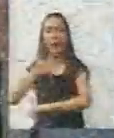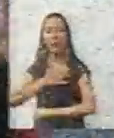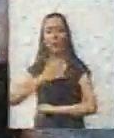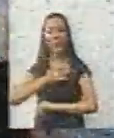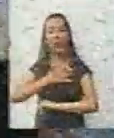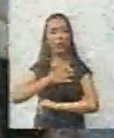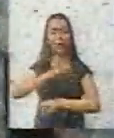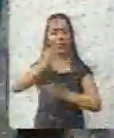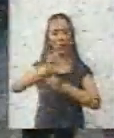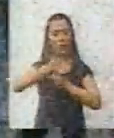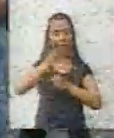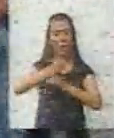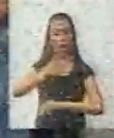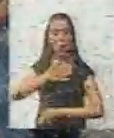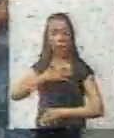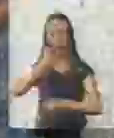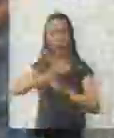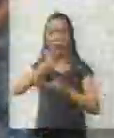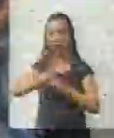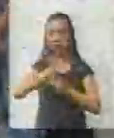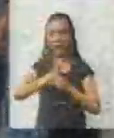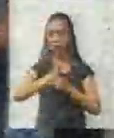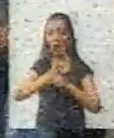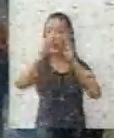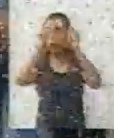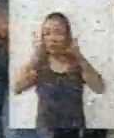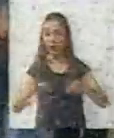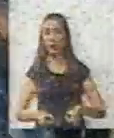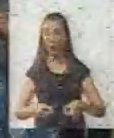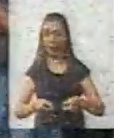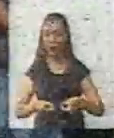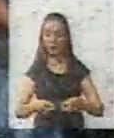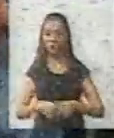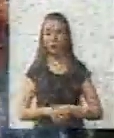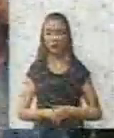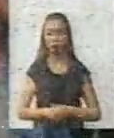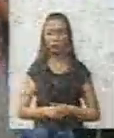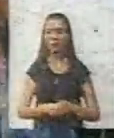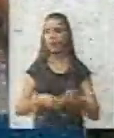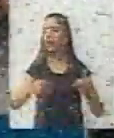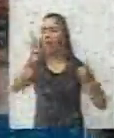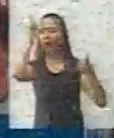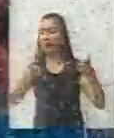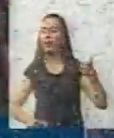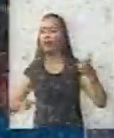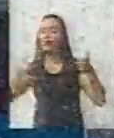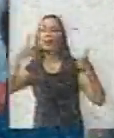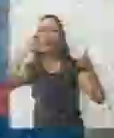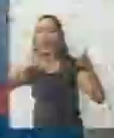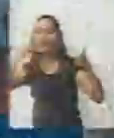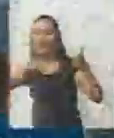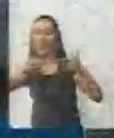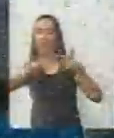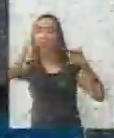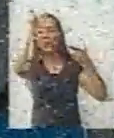bueno, donde ellos dan de comer a su familia, ¿no? Aparte de asociados salieron clientes, salieron gente del barrio a